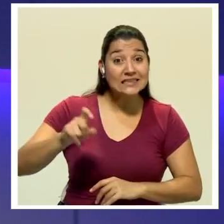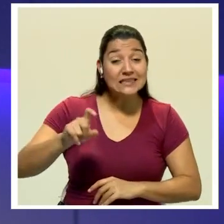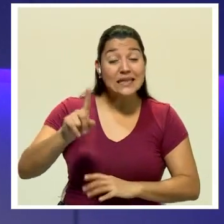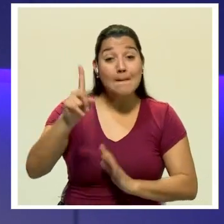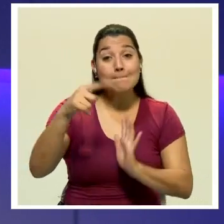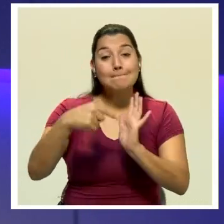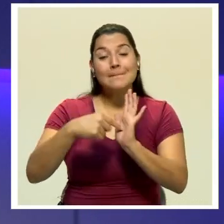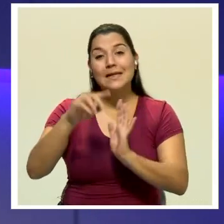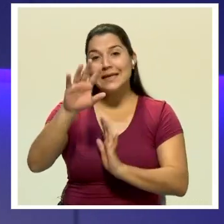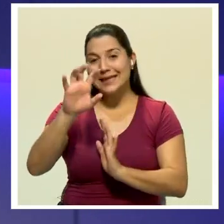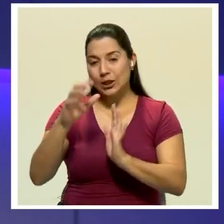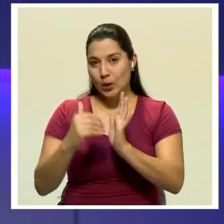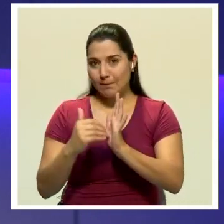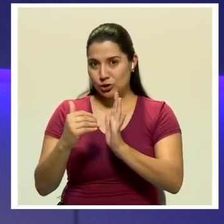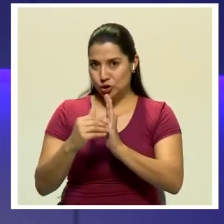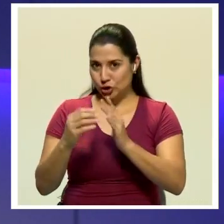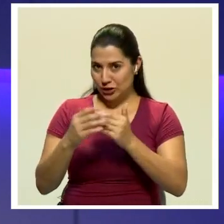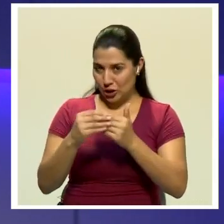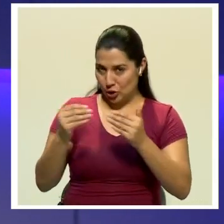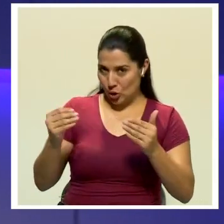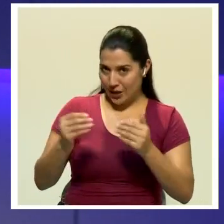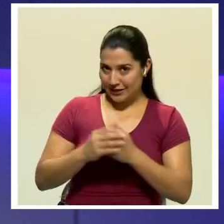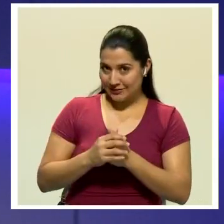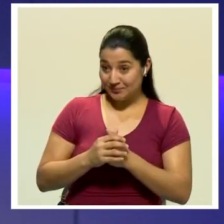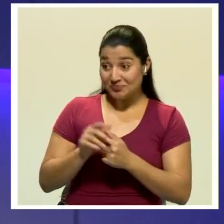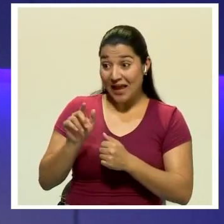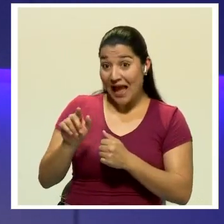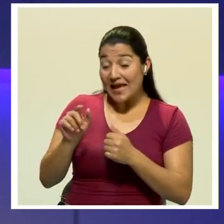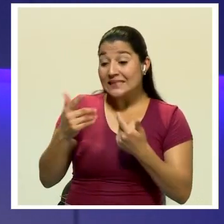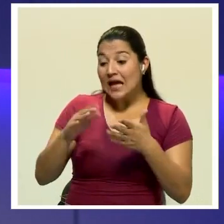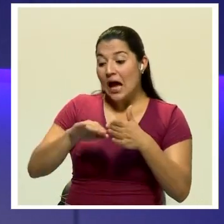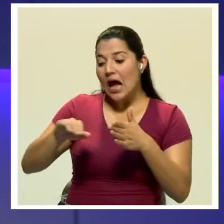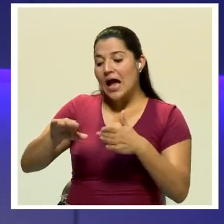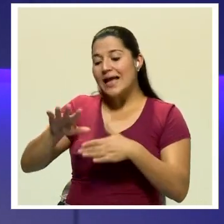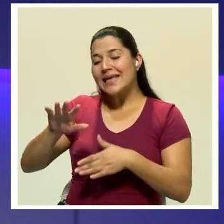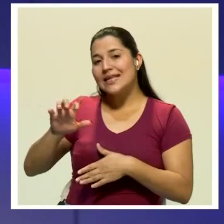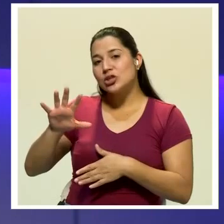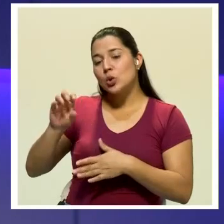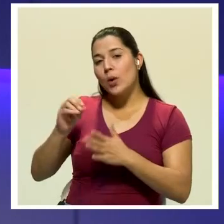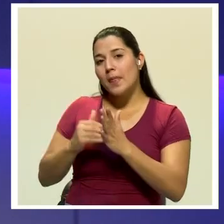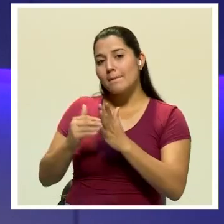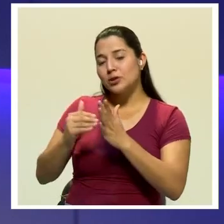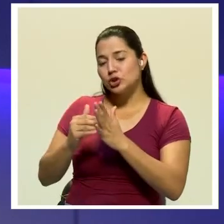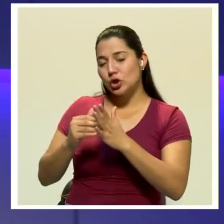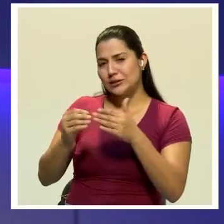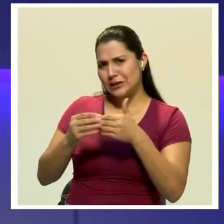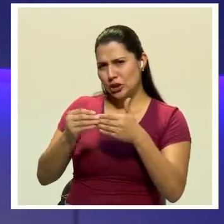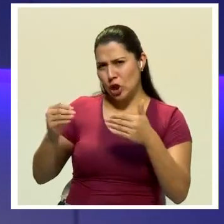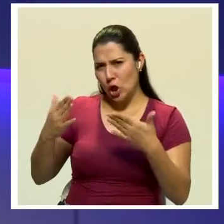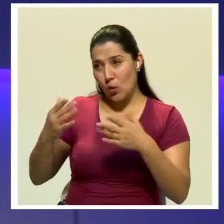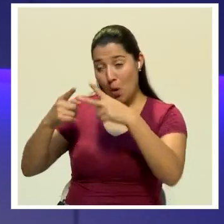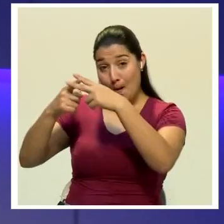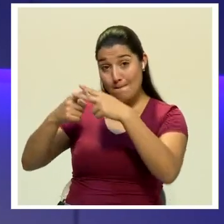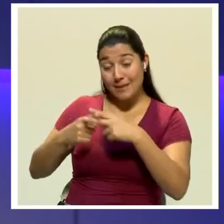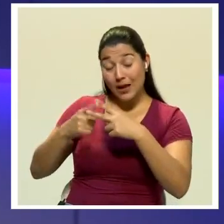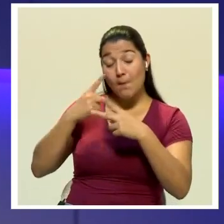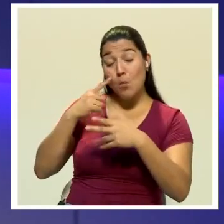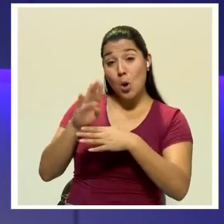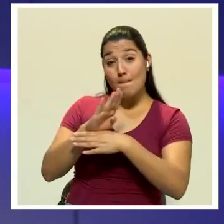1.500 millones de dólares, de los cuales 550 millones de dólares se aportarían de un crédito del